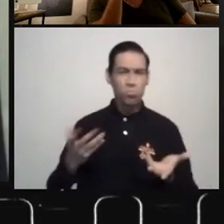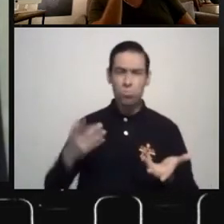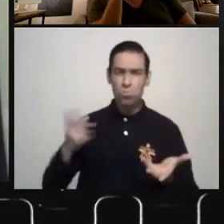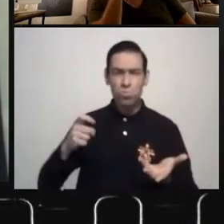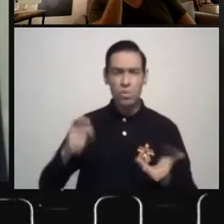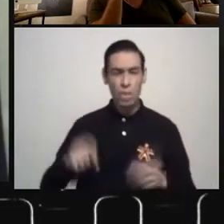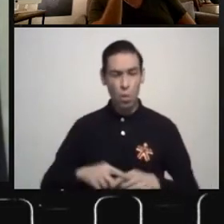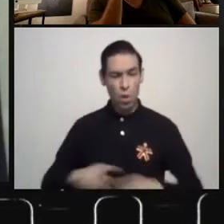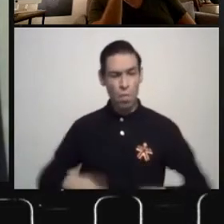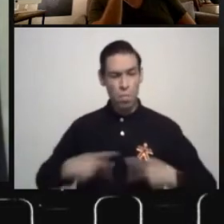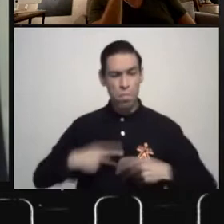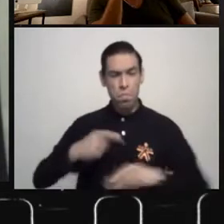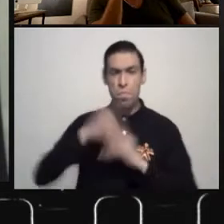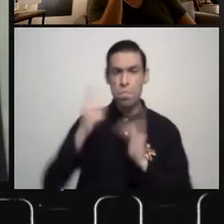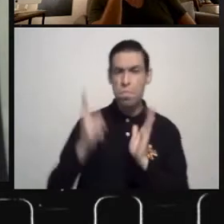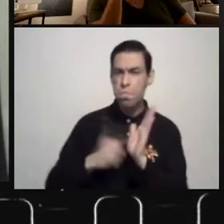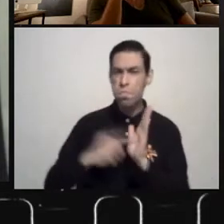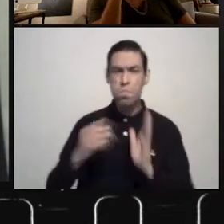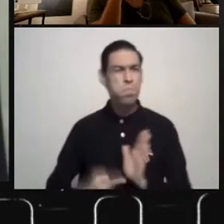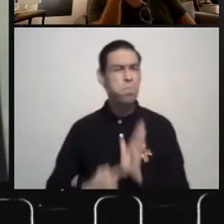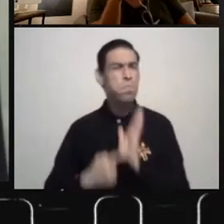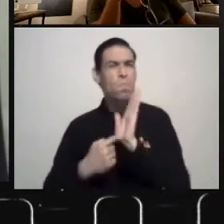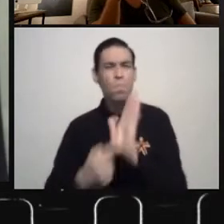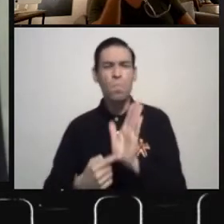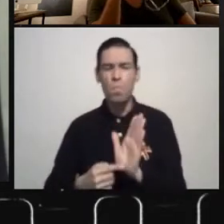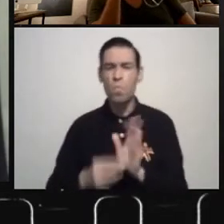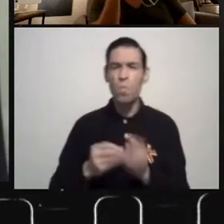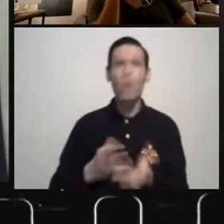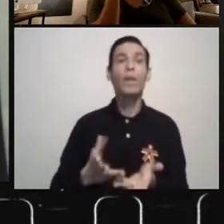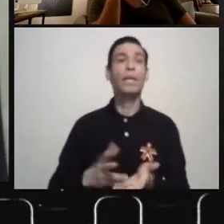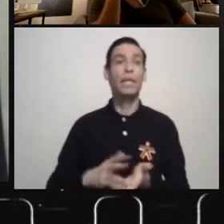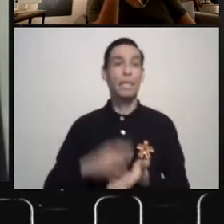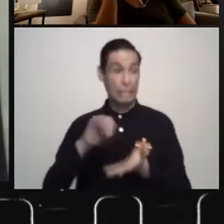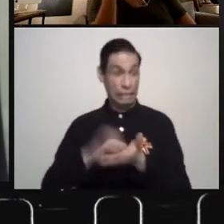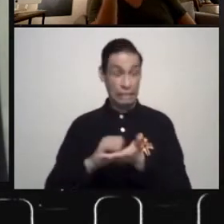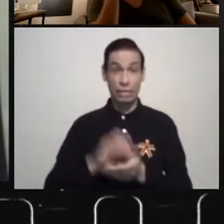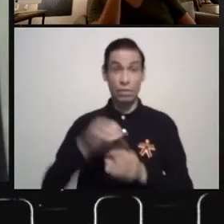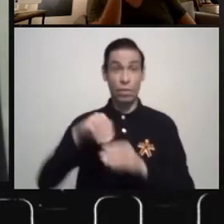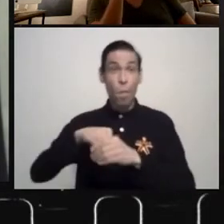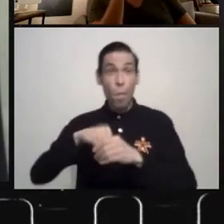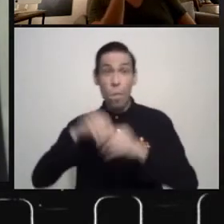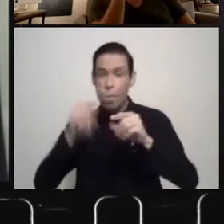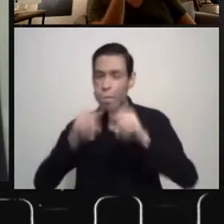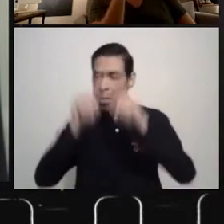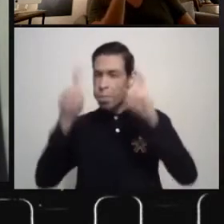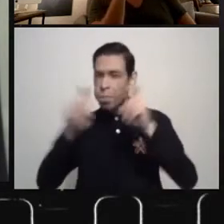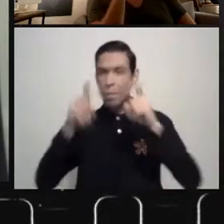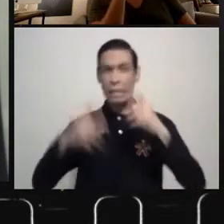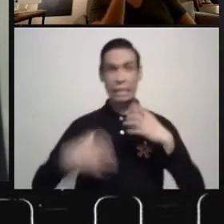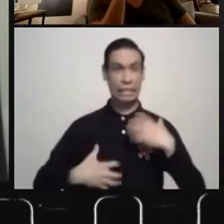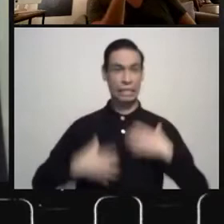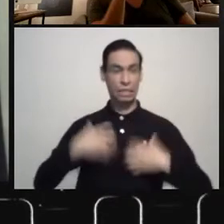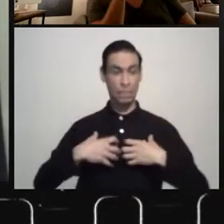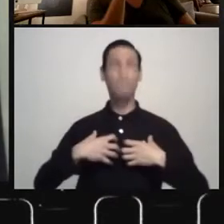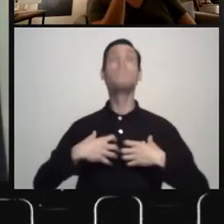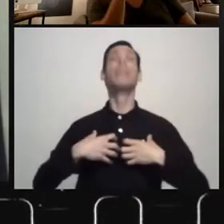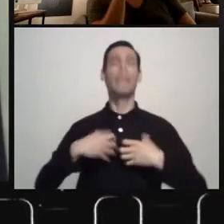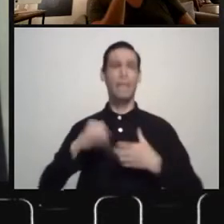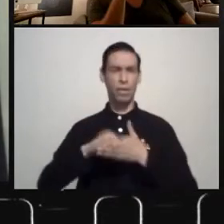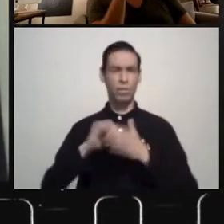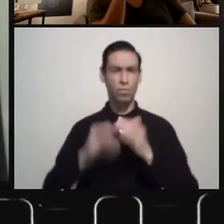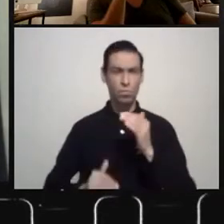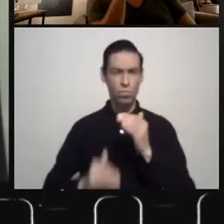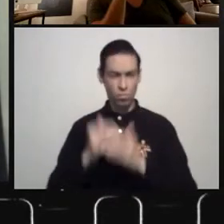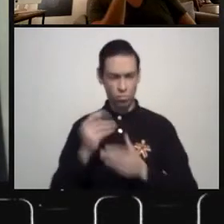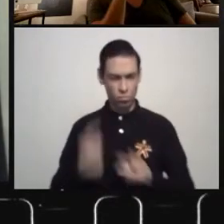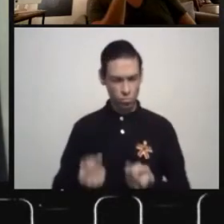que esto se está haciendo mucho. O sea, el terror, que es un género que se está explorando mucho hoy en día, pues se está trabajando mucho desde los